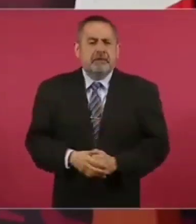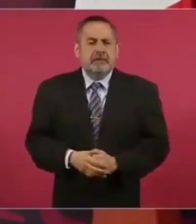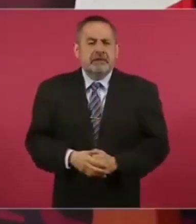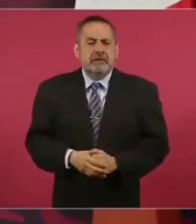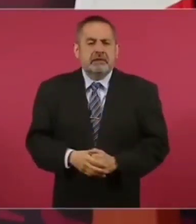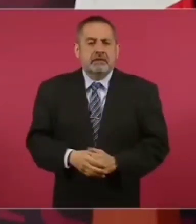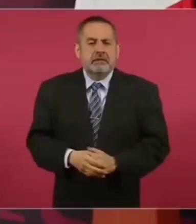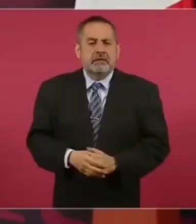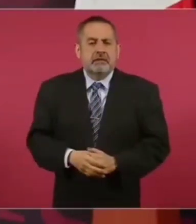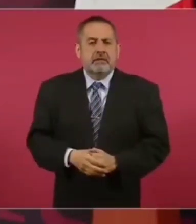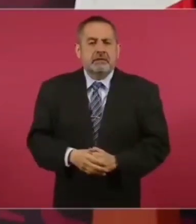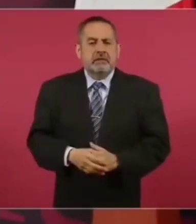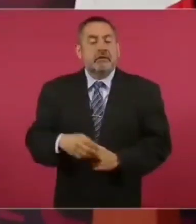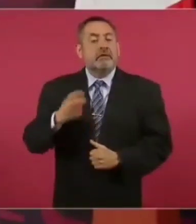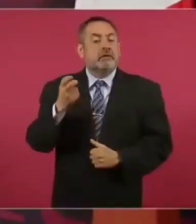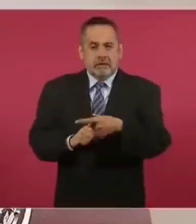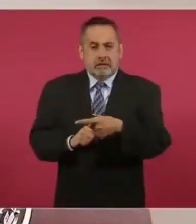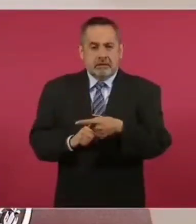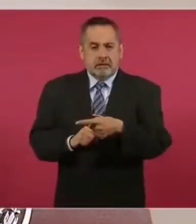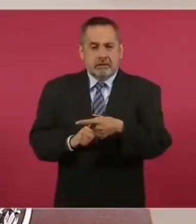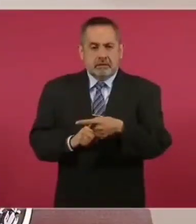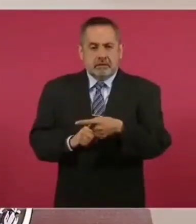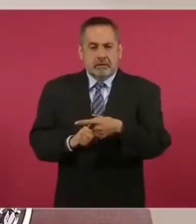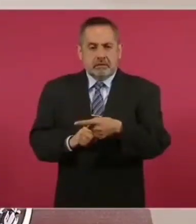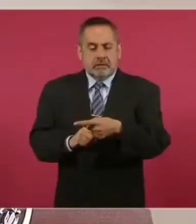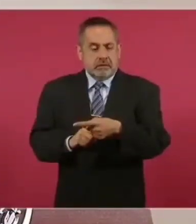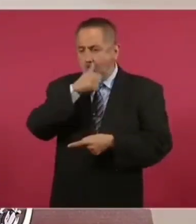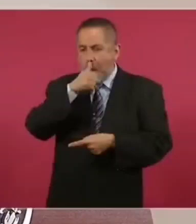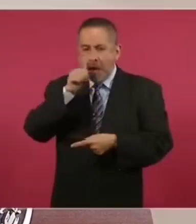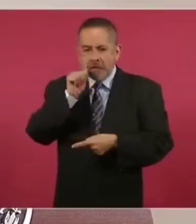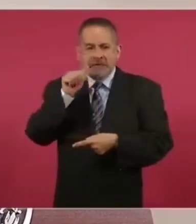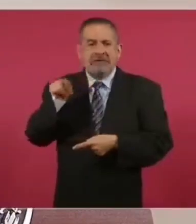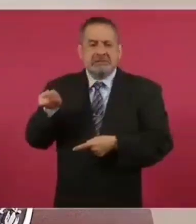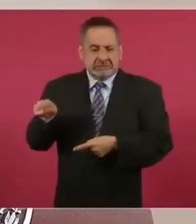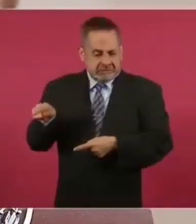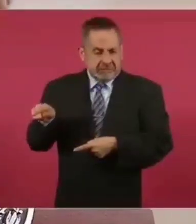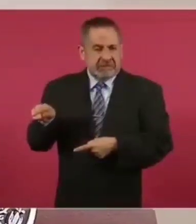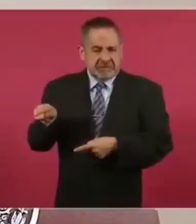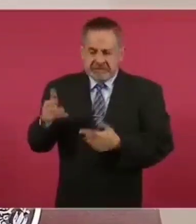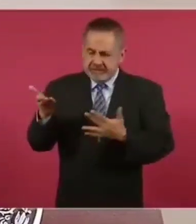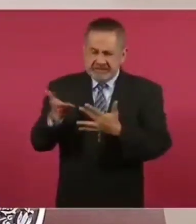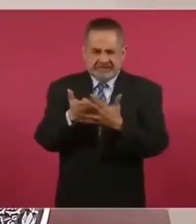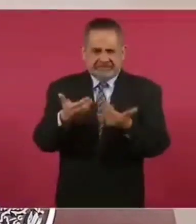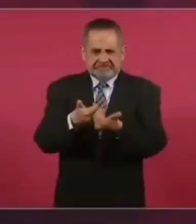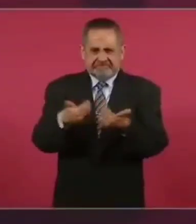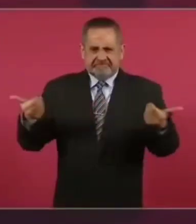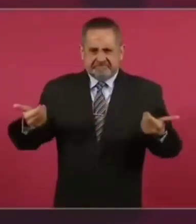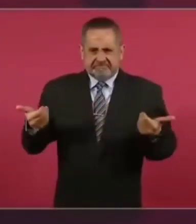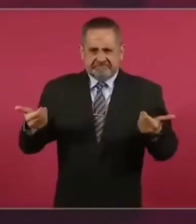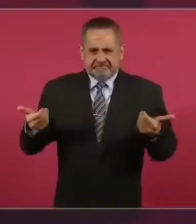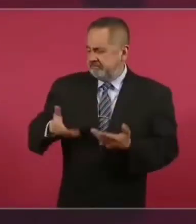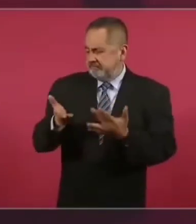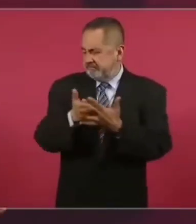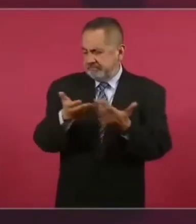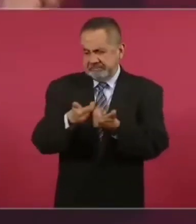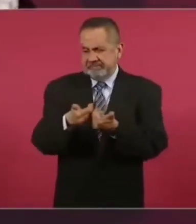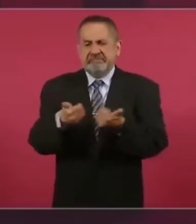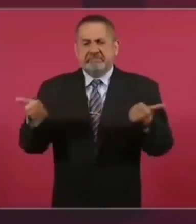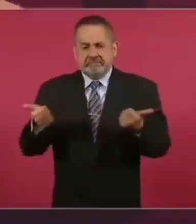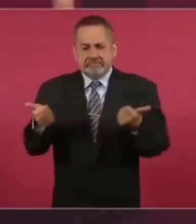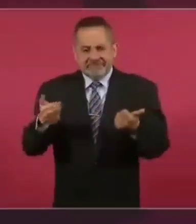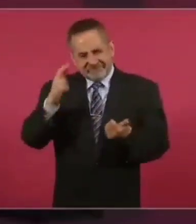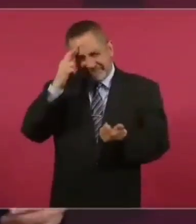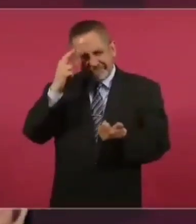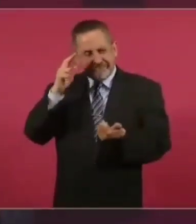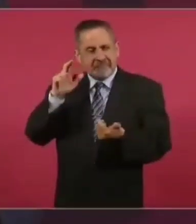Eso lo llevó a cabo el presidente Juárez, la separación de estos poderes con las